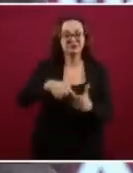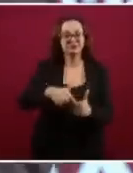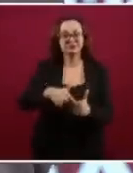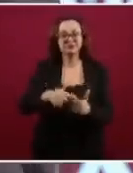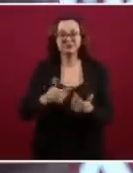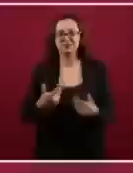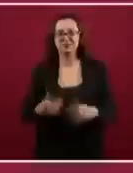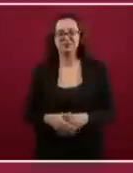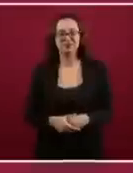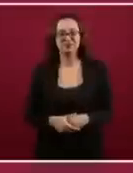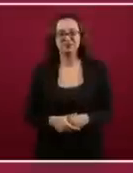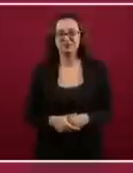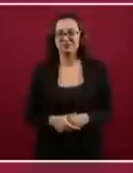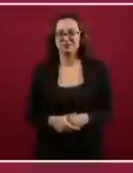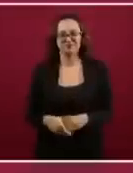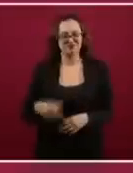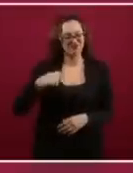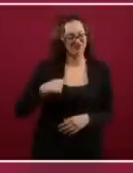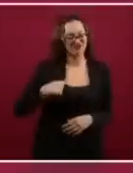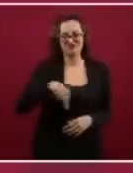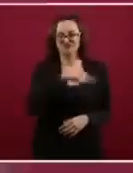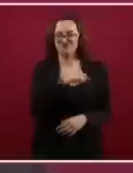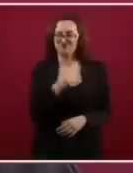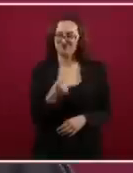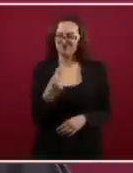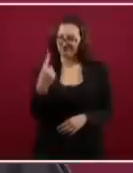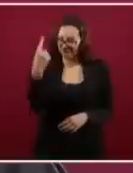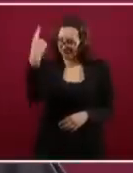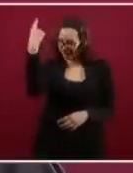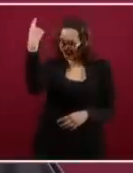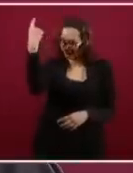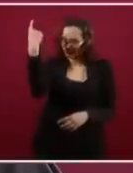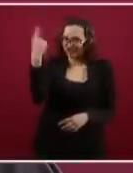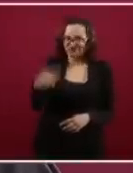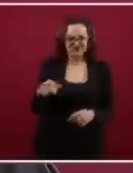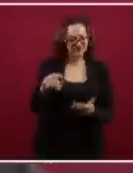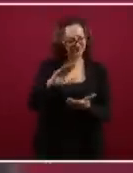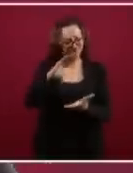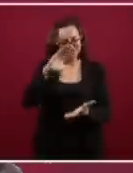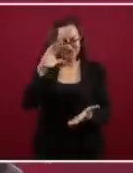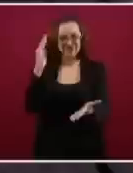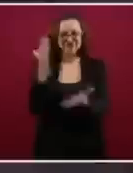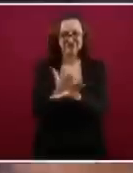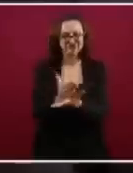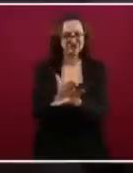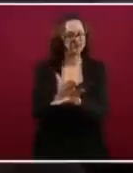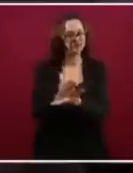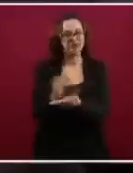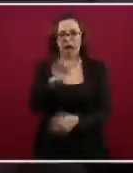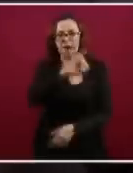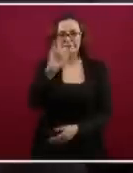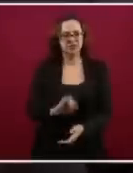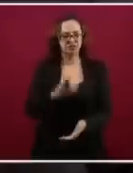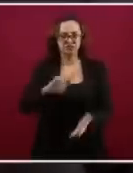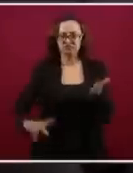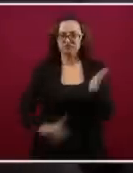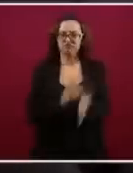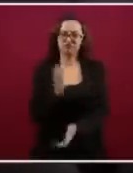Y dimos la orden terminante de que eso no volviera a